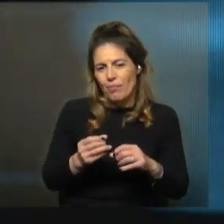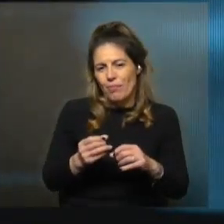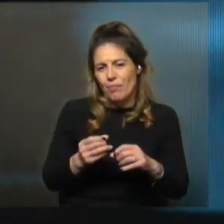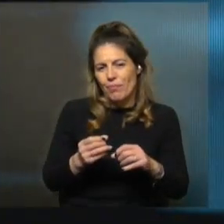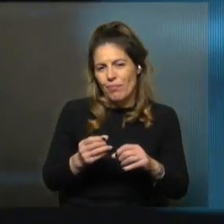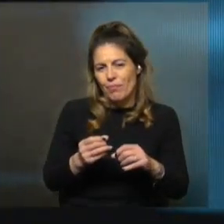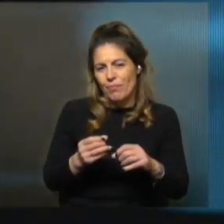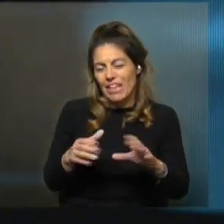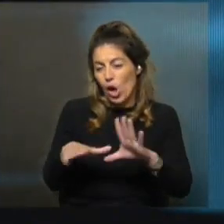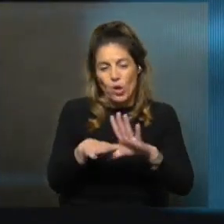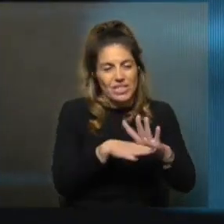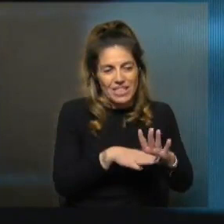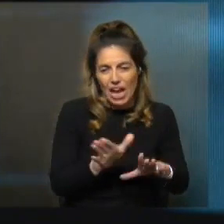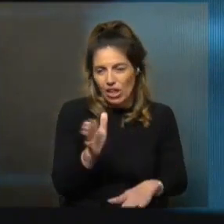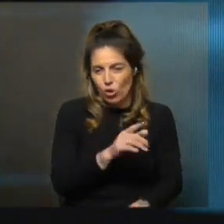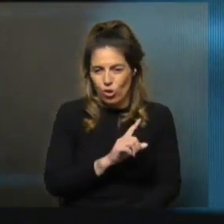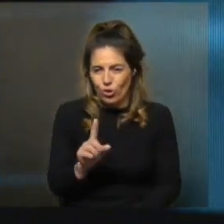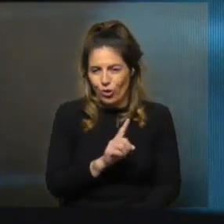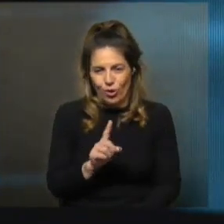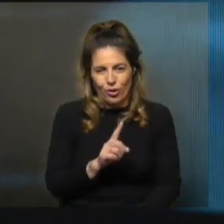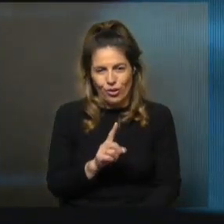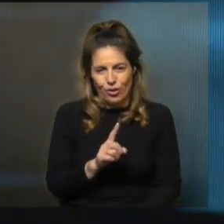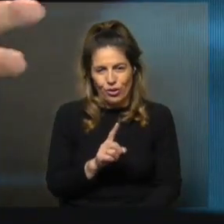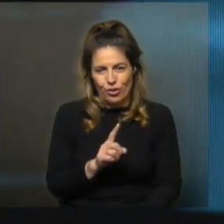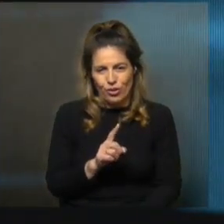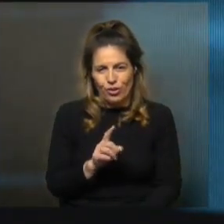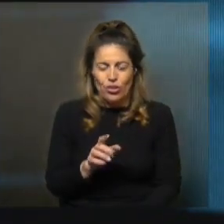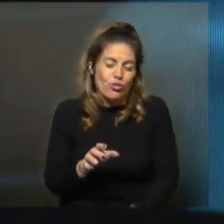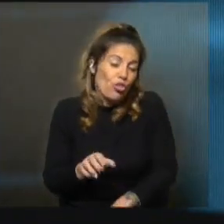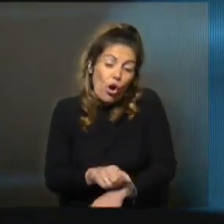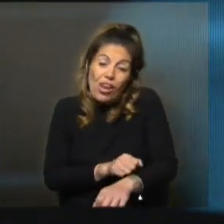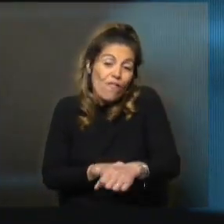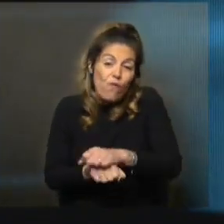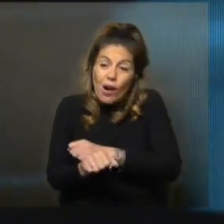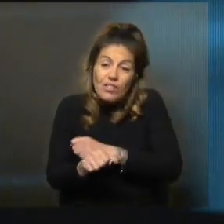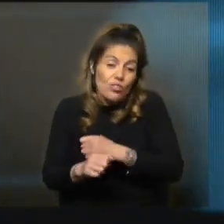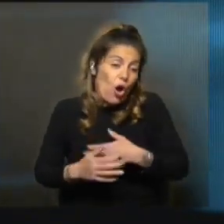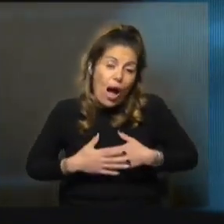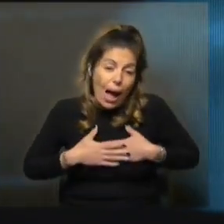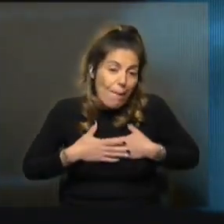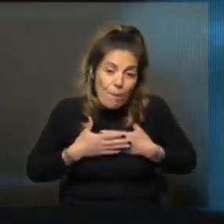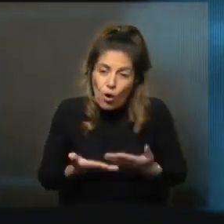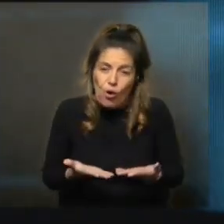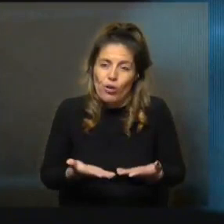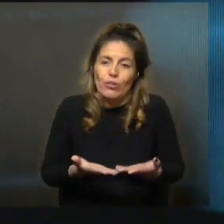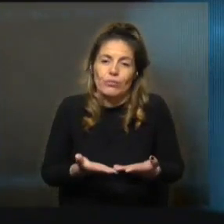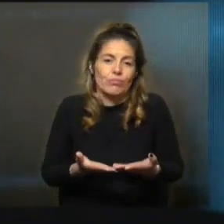este no no sé este todo el esfuerzo del mundo todo el amor del mundo